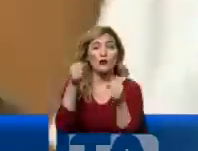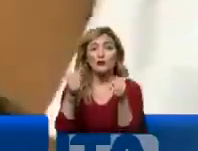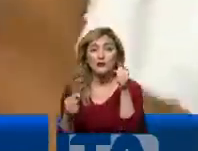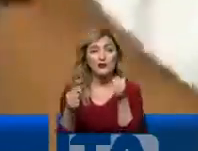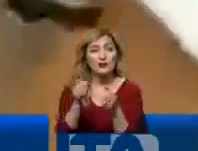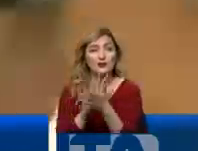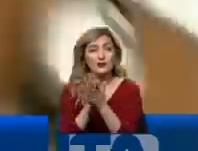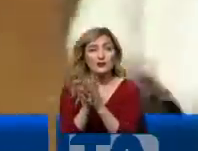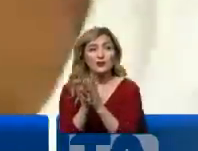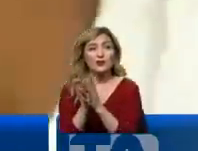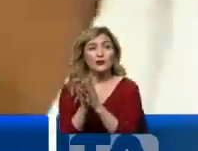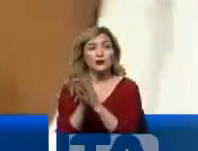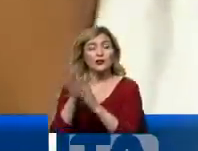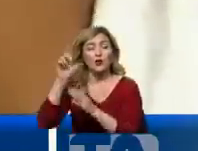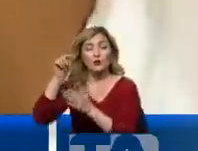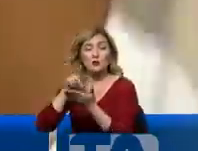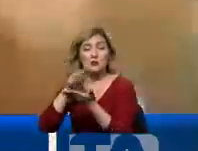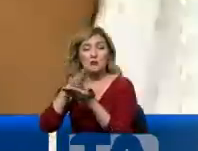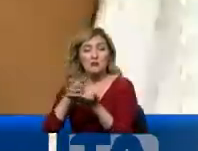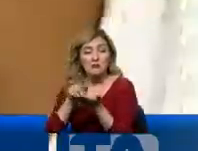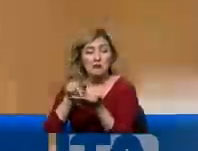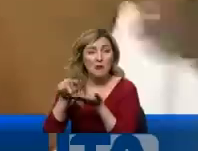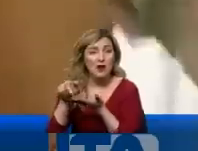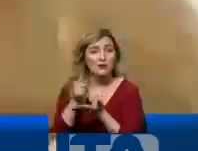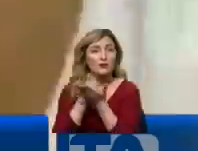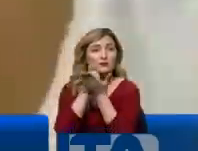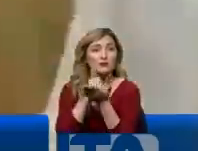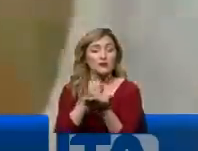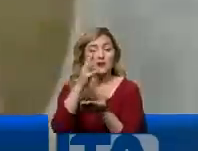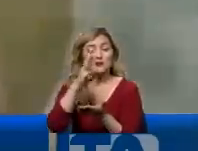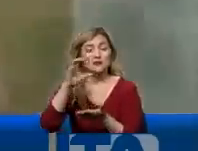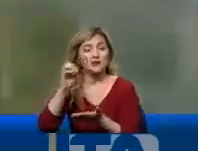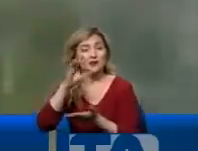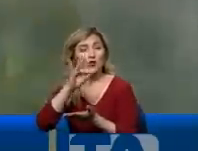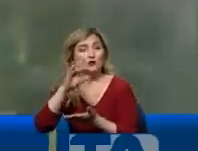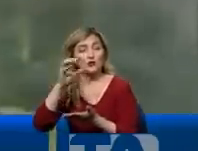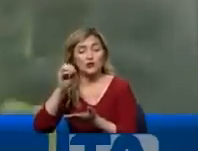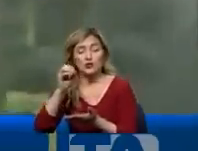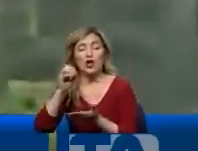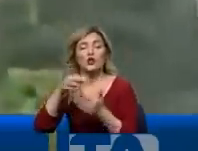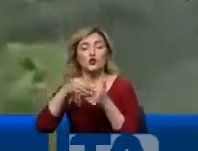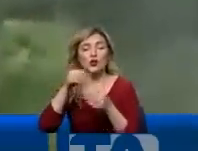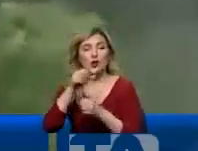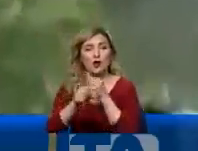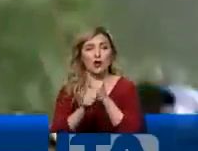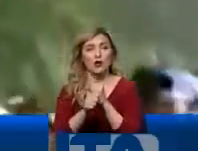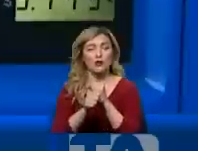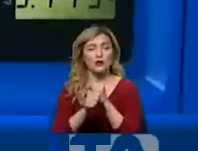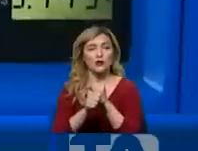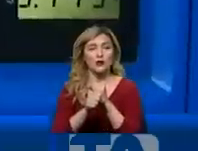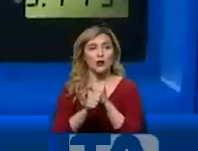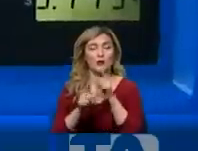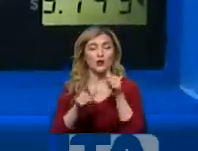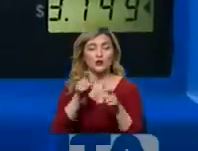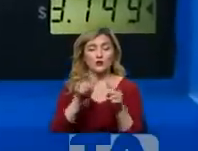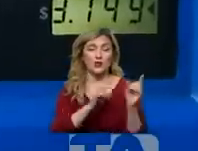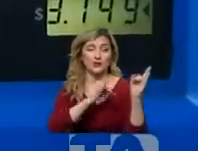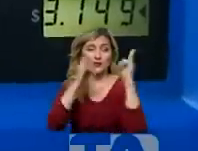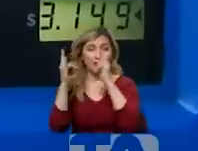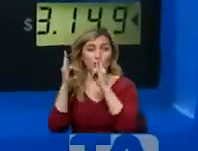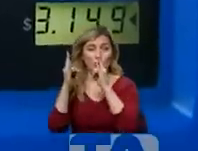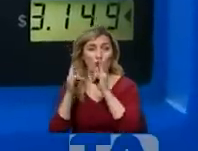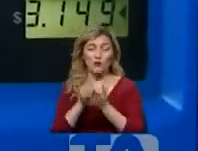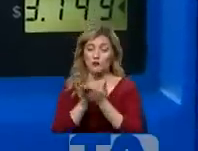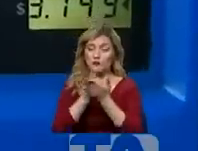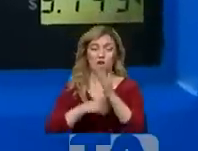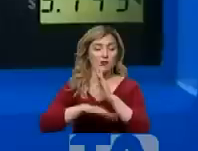y por el subsidio no le suben los pasajes, el beneficio tan solo es $60, $80 por año. O sea, se beneficia 10 veces más el rico. La limitante para en este